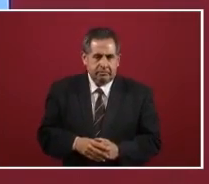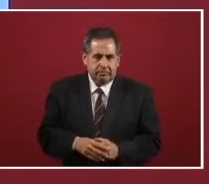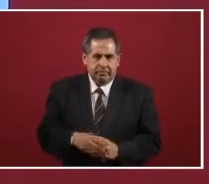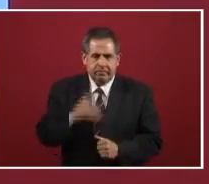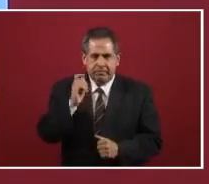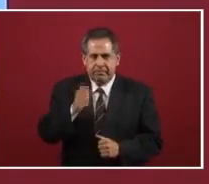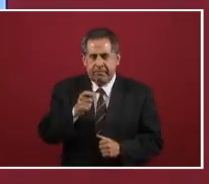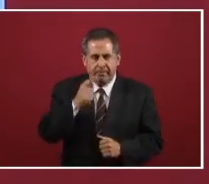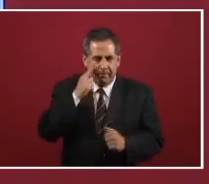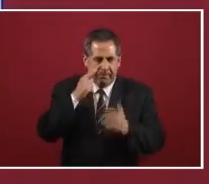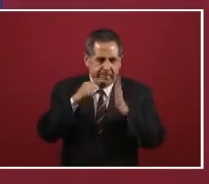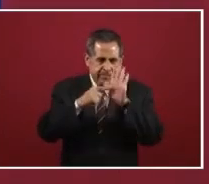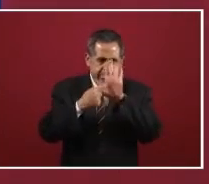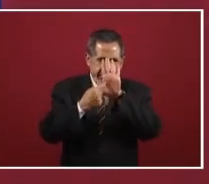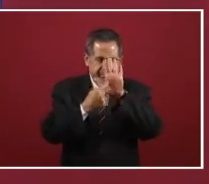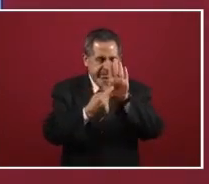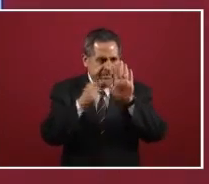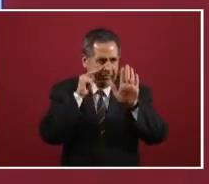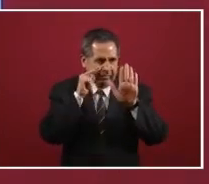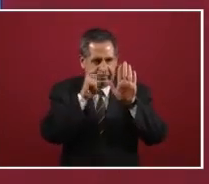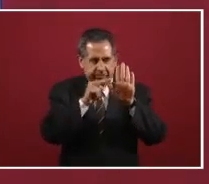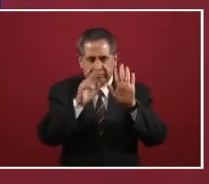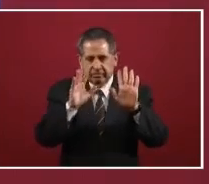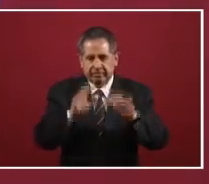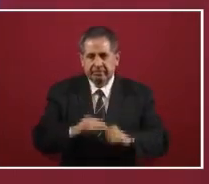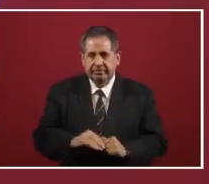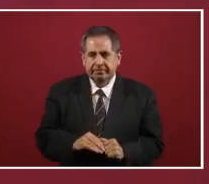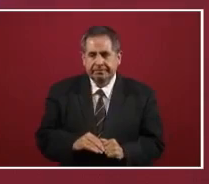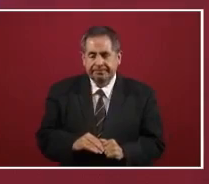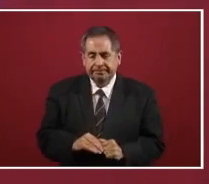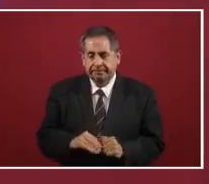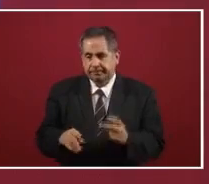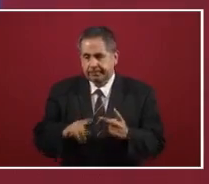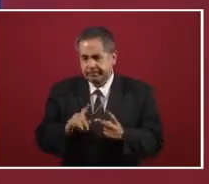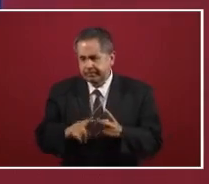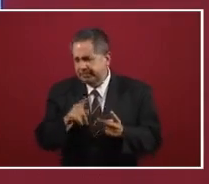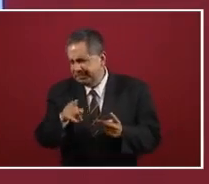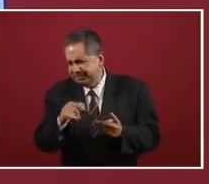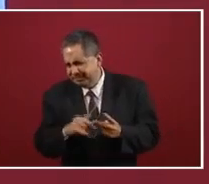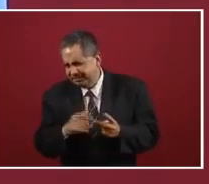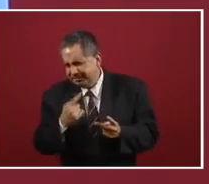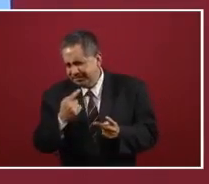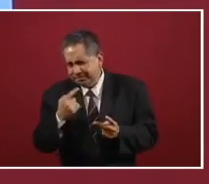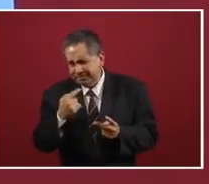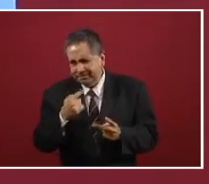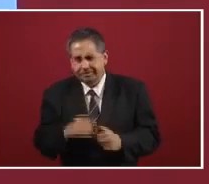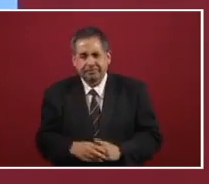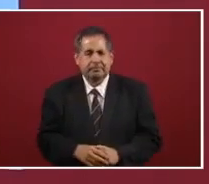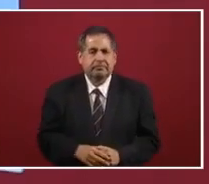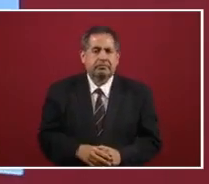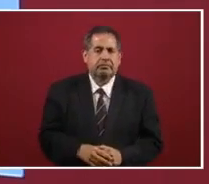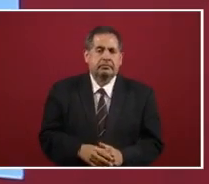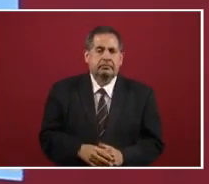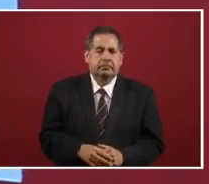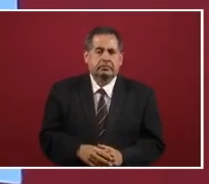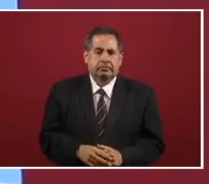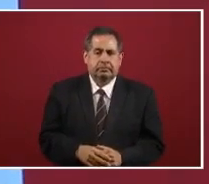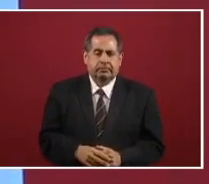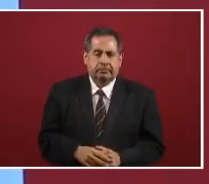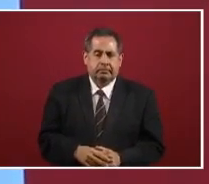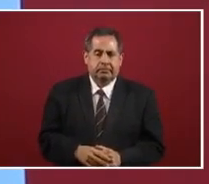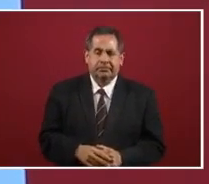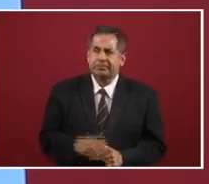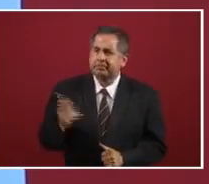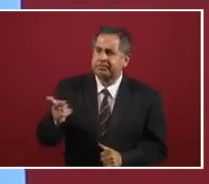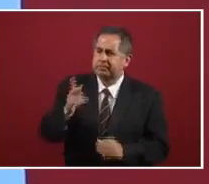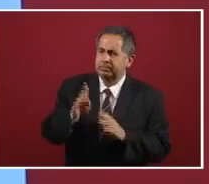Entonces, eso es lo que puedo informar. ¿Qué es lo segundo? Bueno, nada más, ¿cómo generar confianza